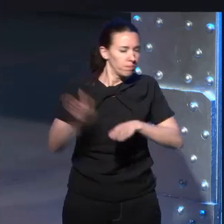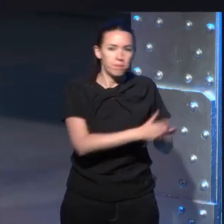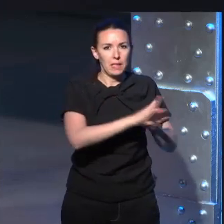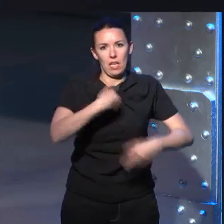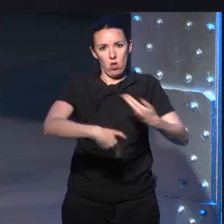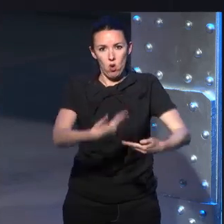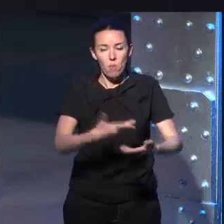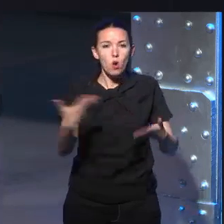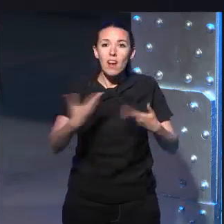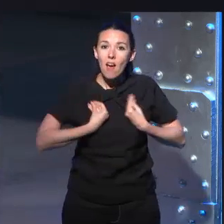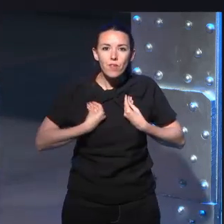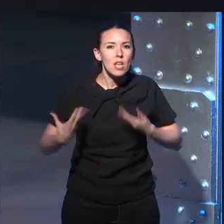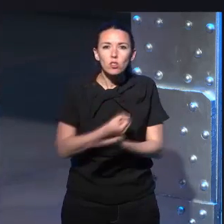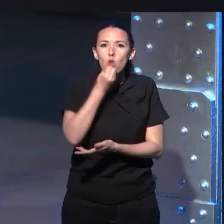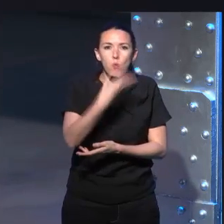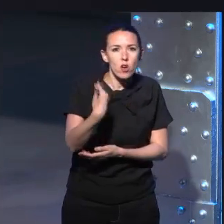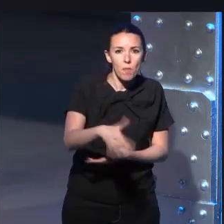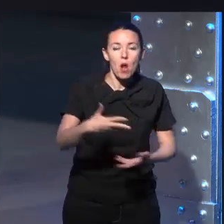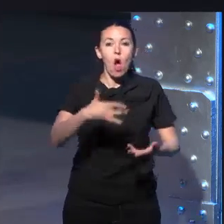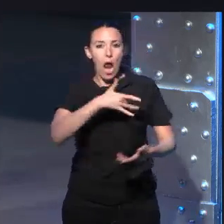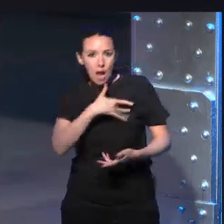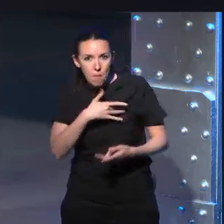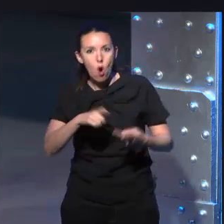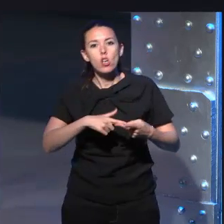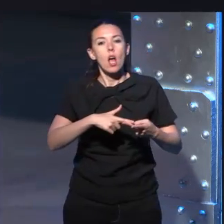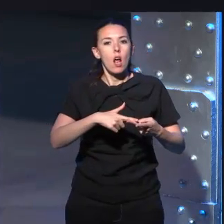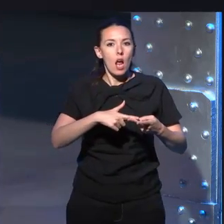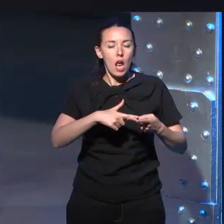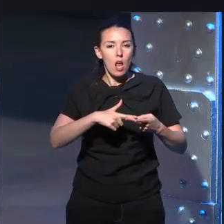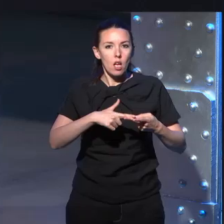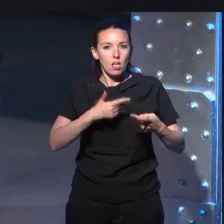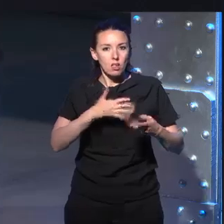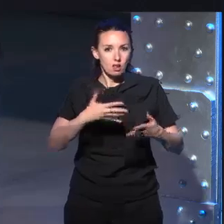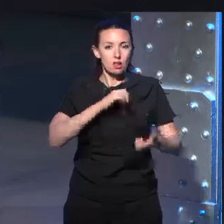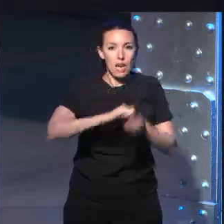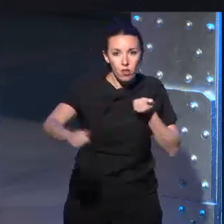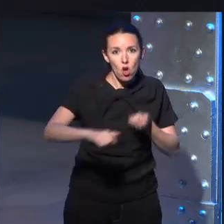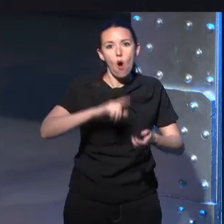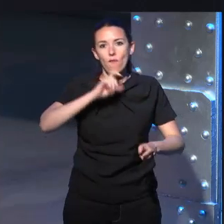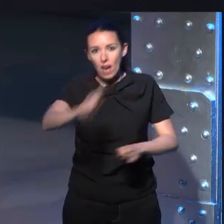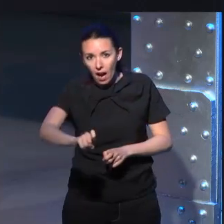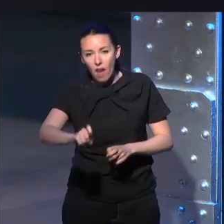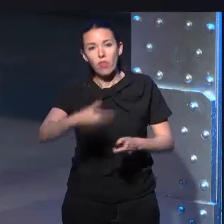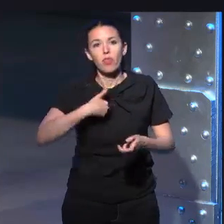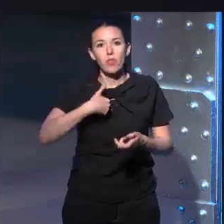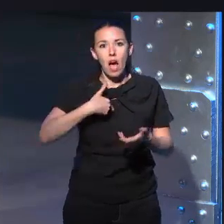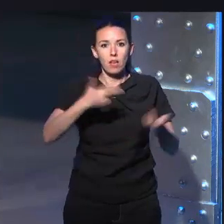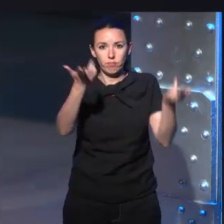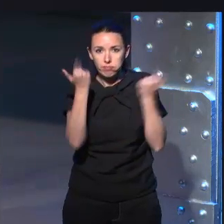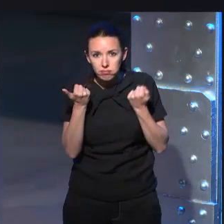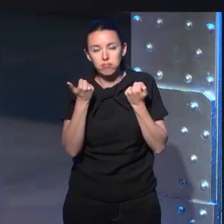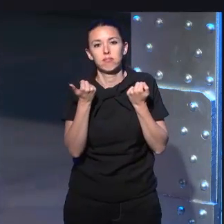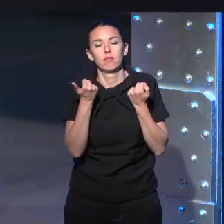vida: el amor, la lealtad, la pasión, la traición, la venganza, el